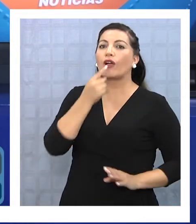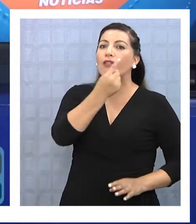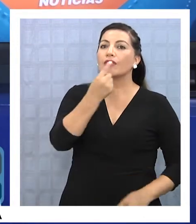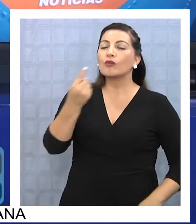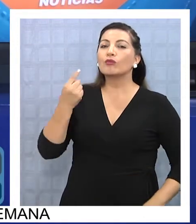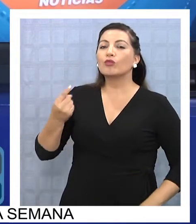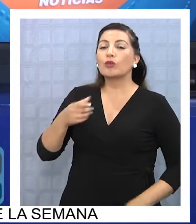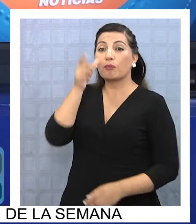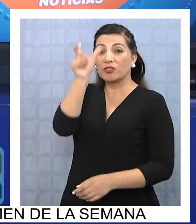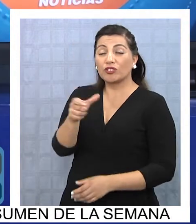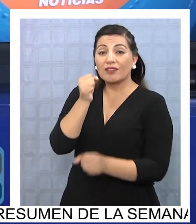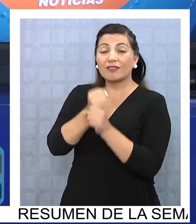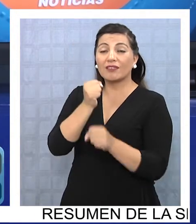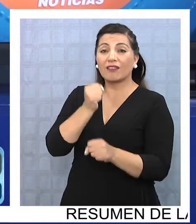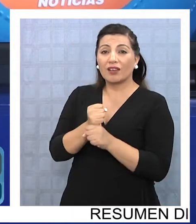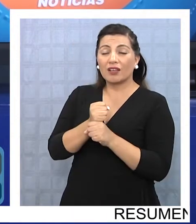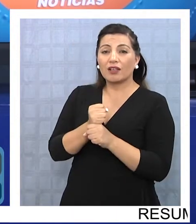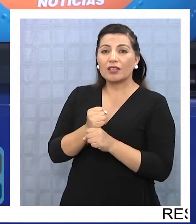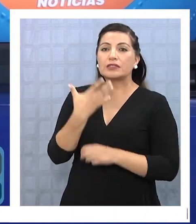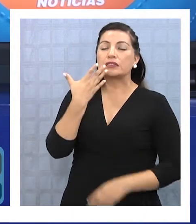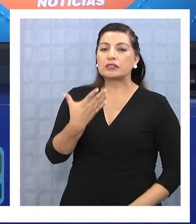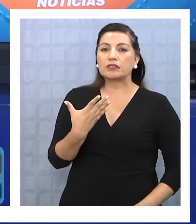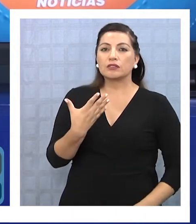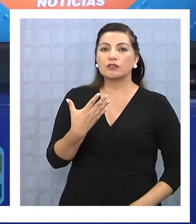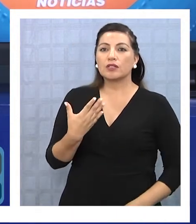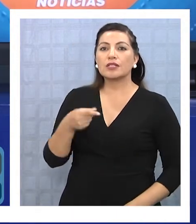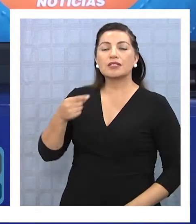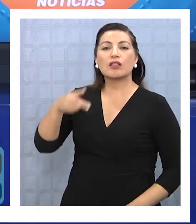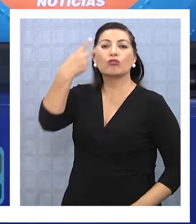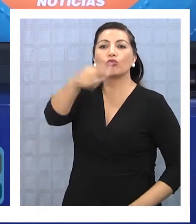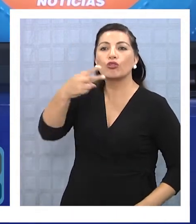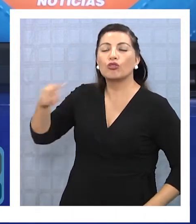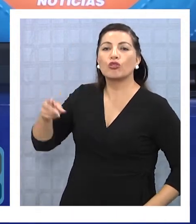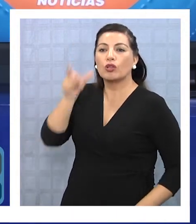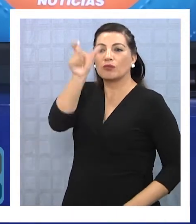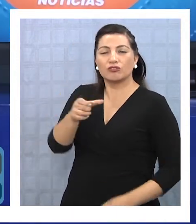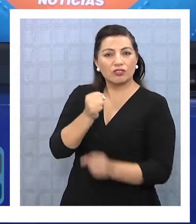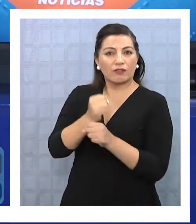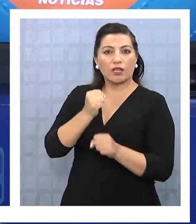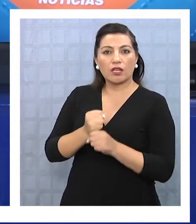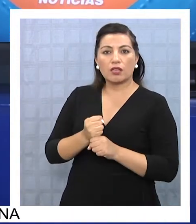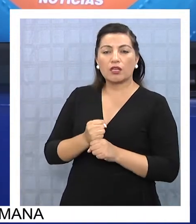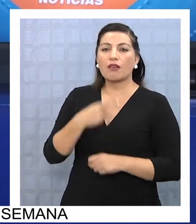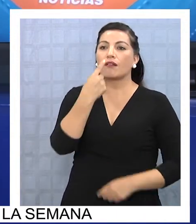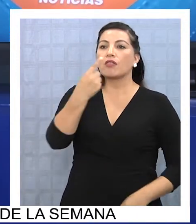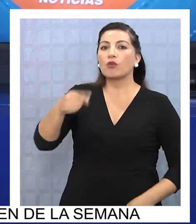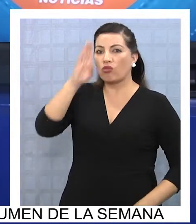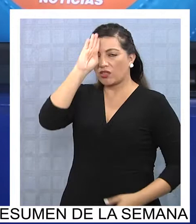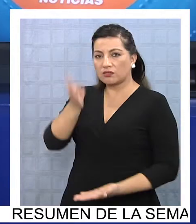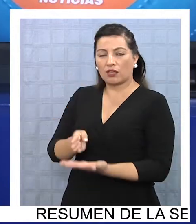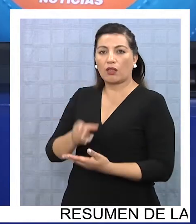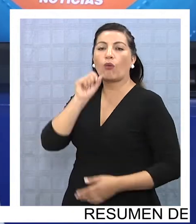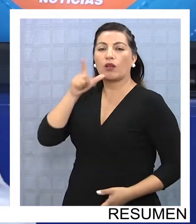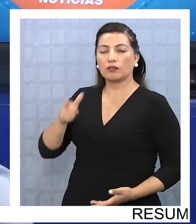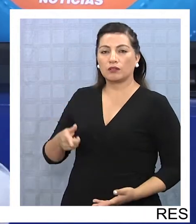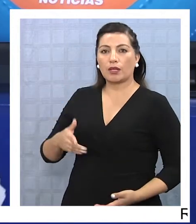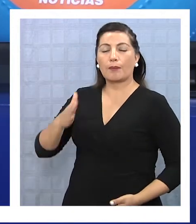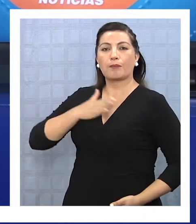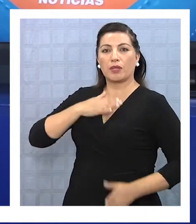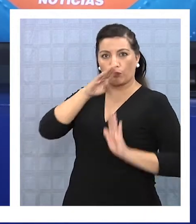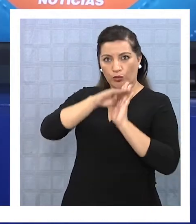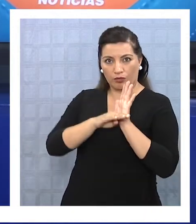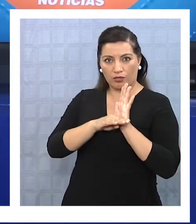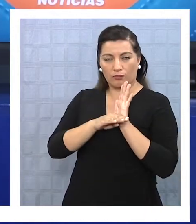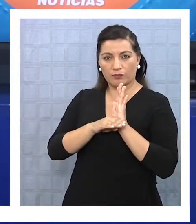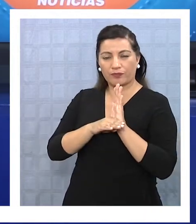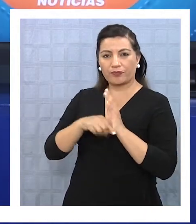de cada trabajador. Ese dinero le pertenece a los trabajadores y son ellos los que tienen que decidir quién lo administra. Por